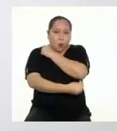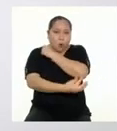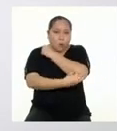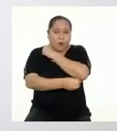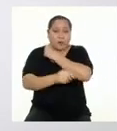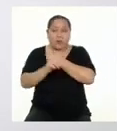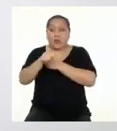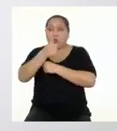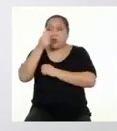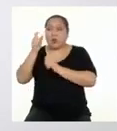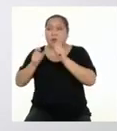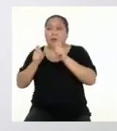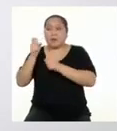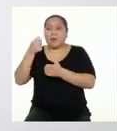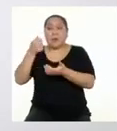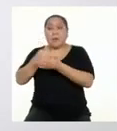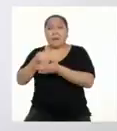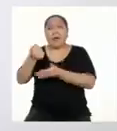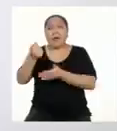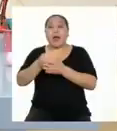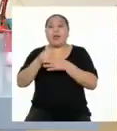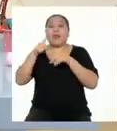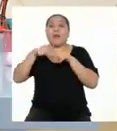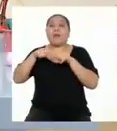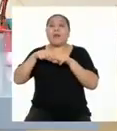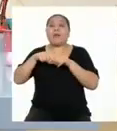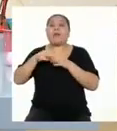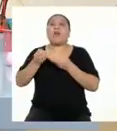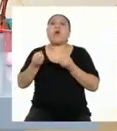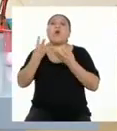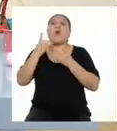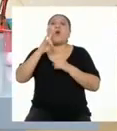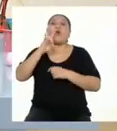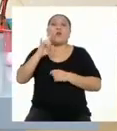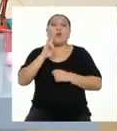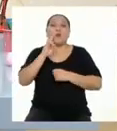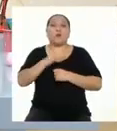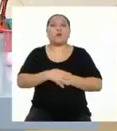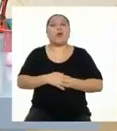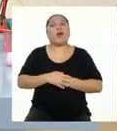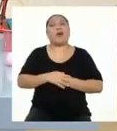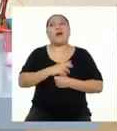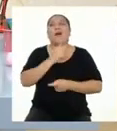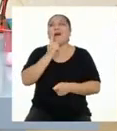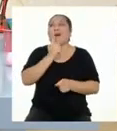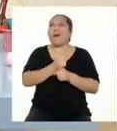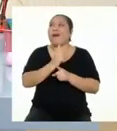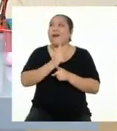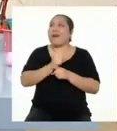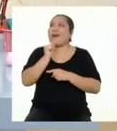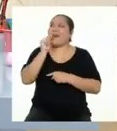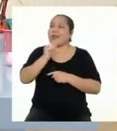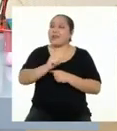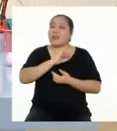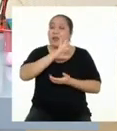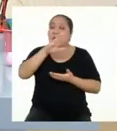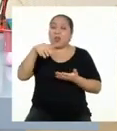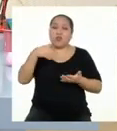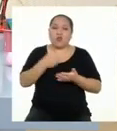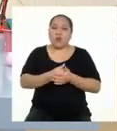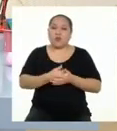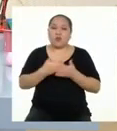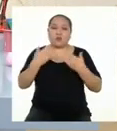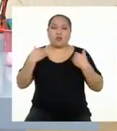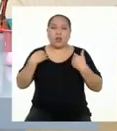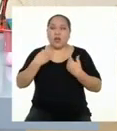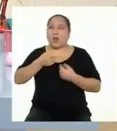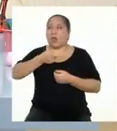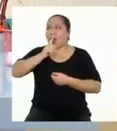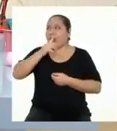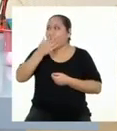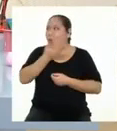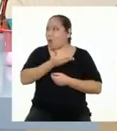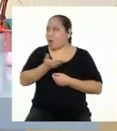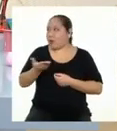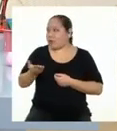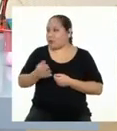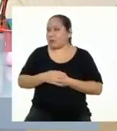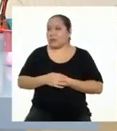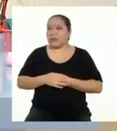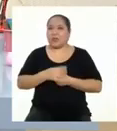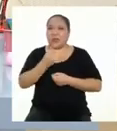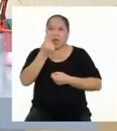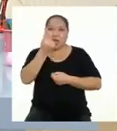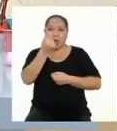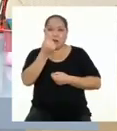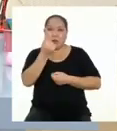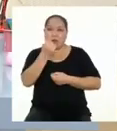resto de habitantes paga según su consumo. Claro, de esta manera se garantiza que todos puedan tener agua potable, que